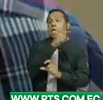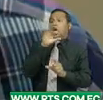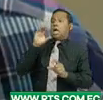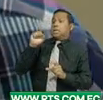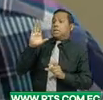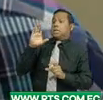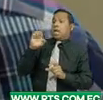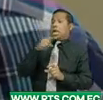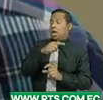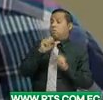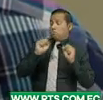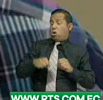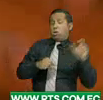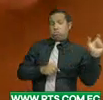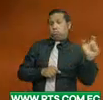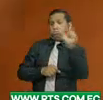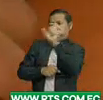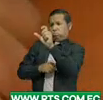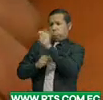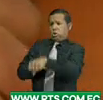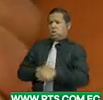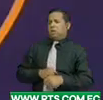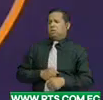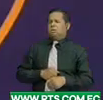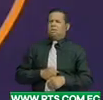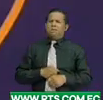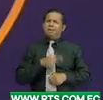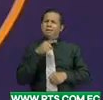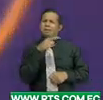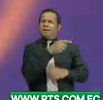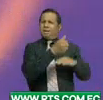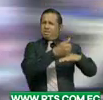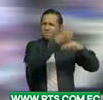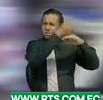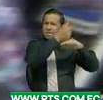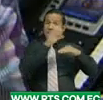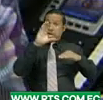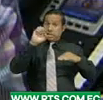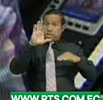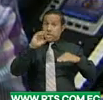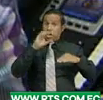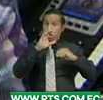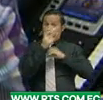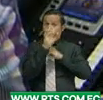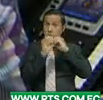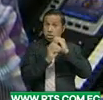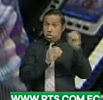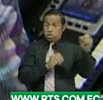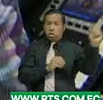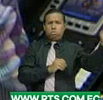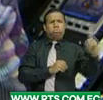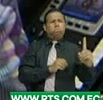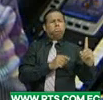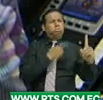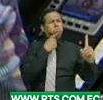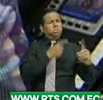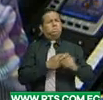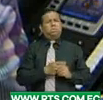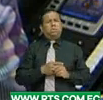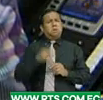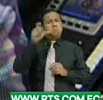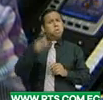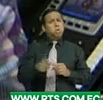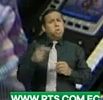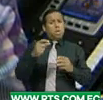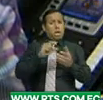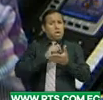algo que el director de trámites habilitantes de la institución desmiente. En ningún momento el usuario es que hace una papeleta de depósito o cosas